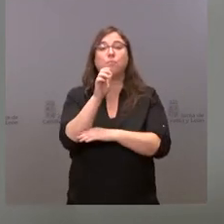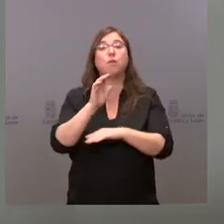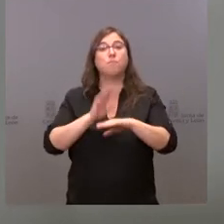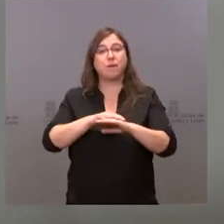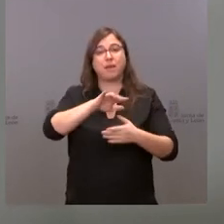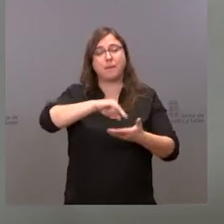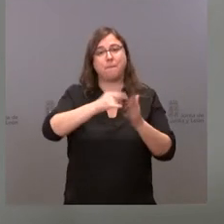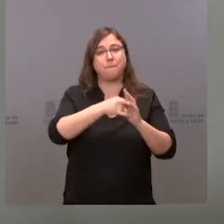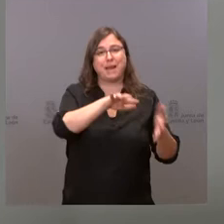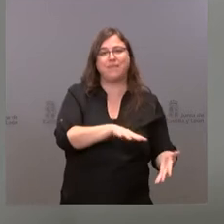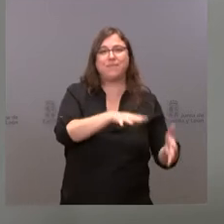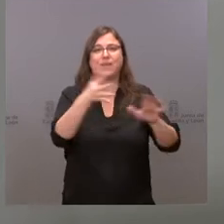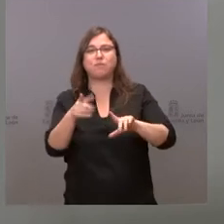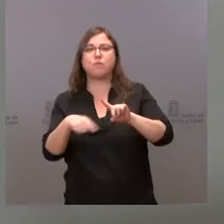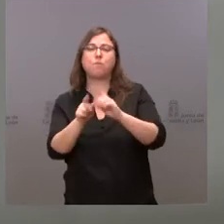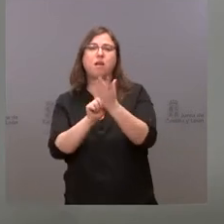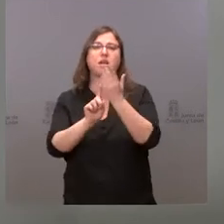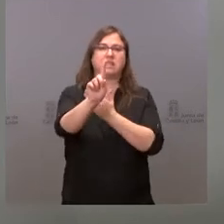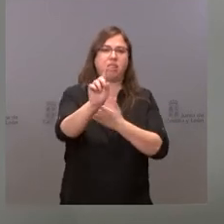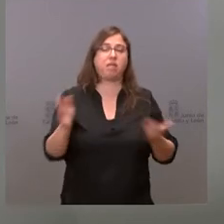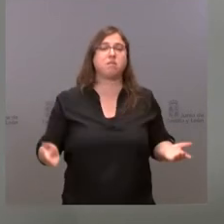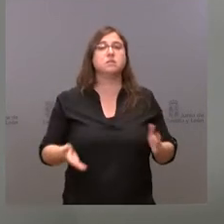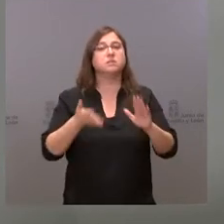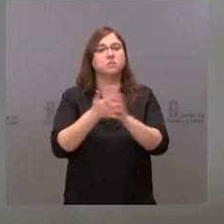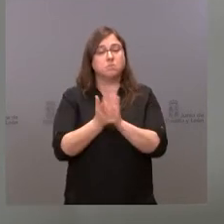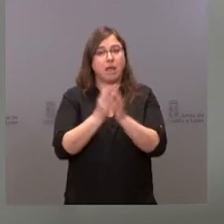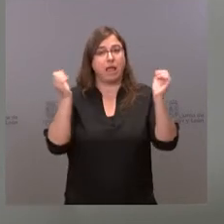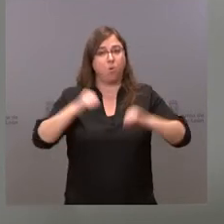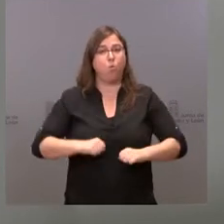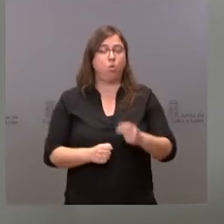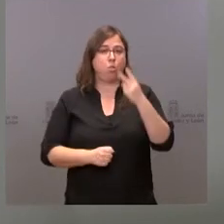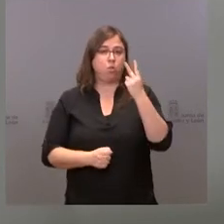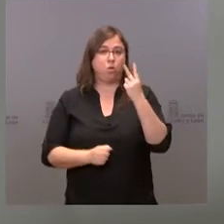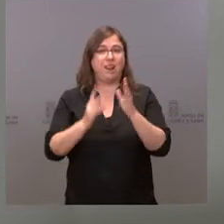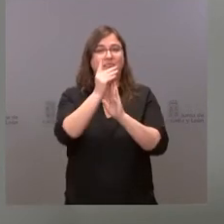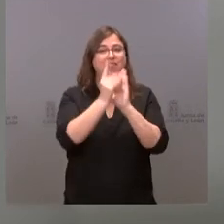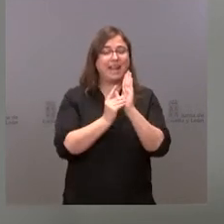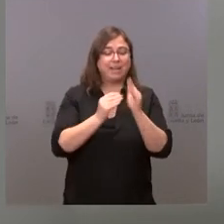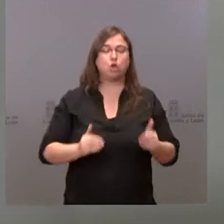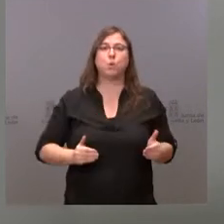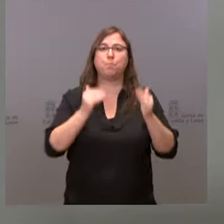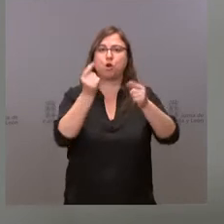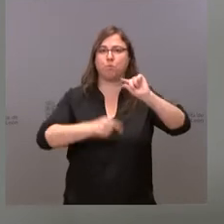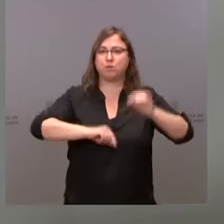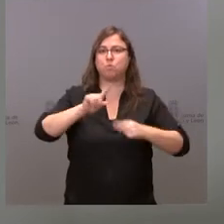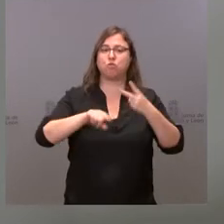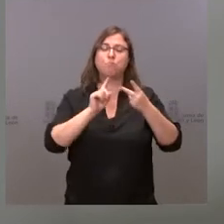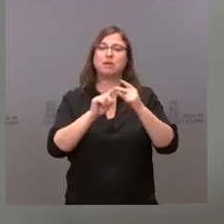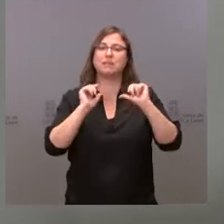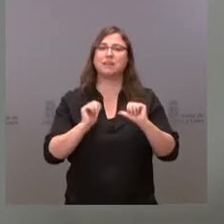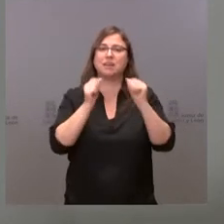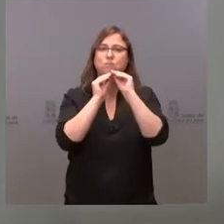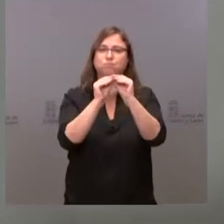transformación y resiliencia por tanto dos acuerdos tanto el decreto de prórroga presupuestaria como el inicio de